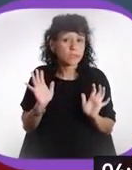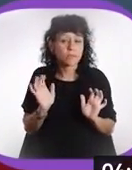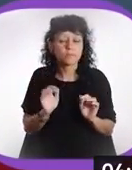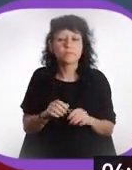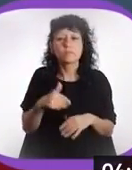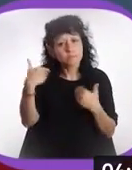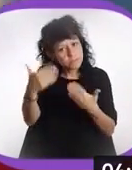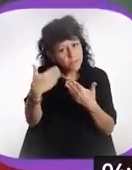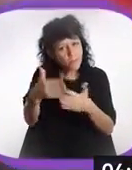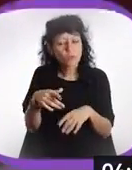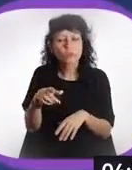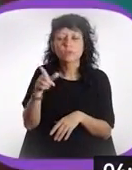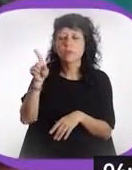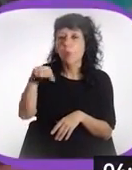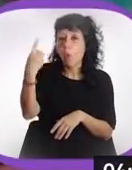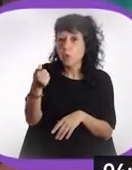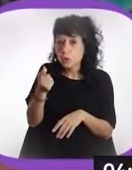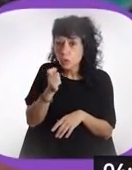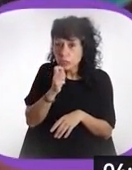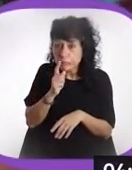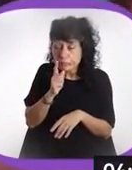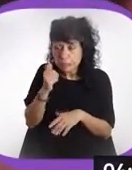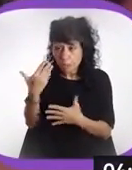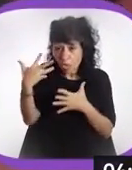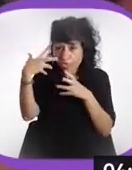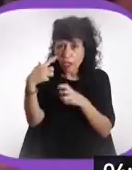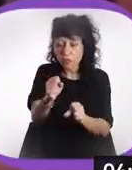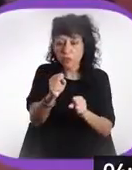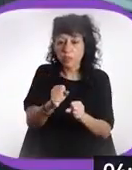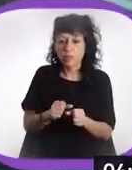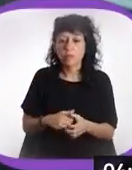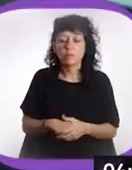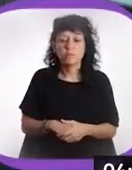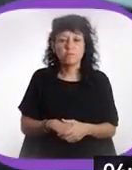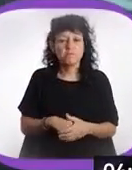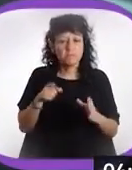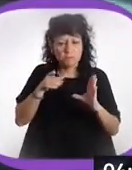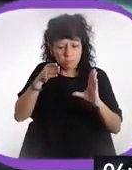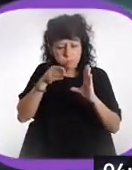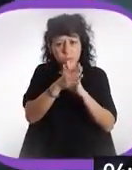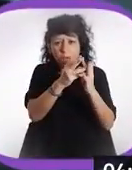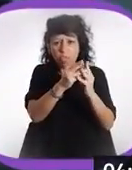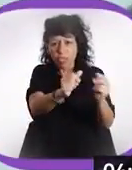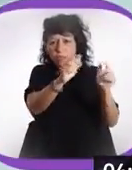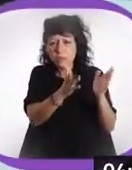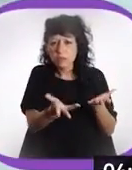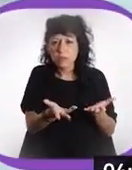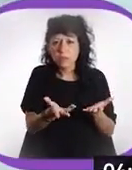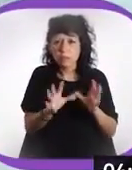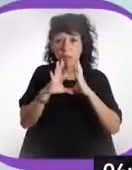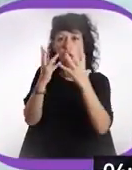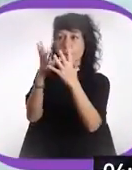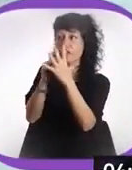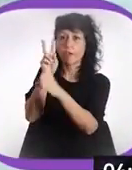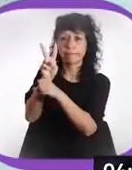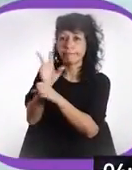mucho para que Semerick lo descubra. Los orgánicos se autodestruyeron. La Tierra está indefensa. Saltar